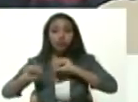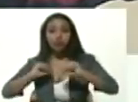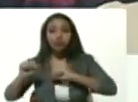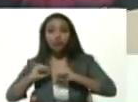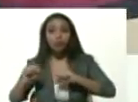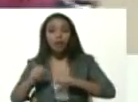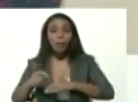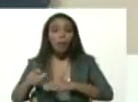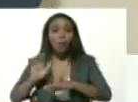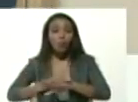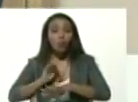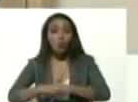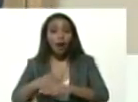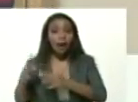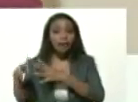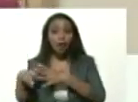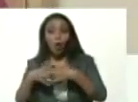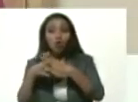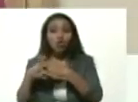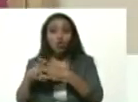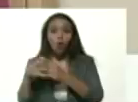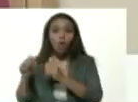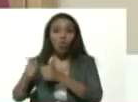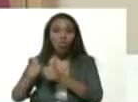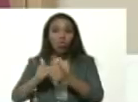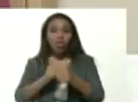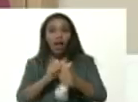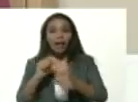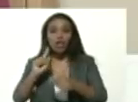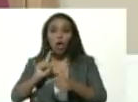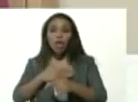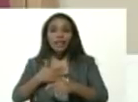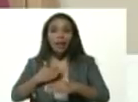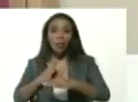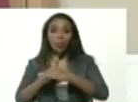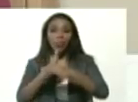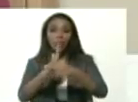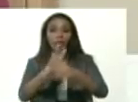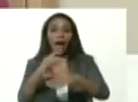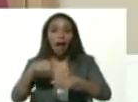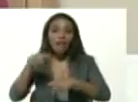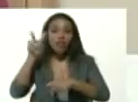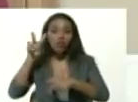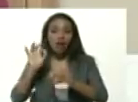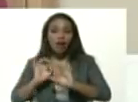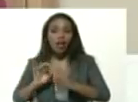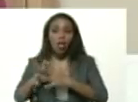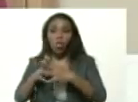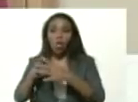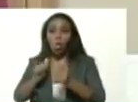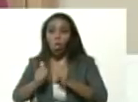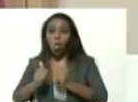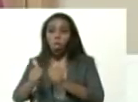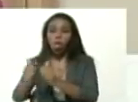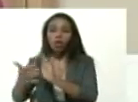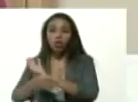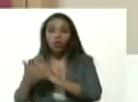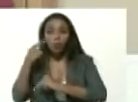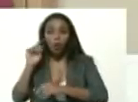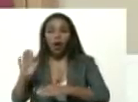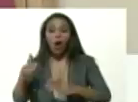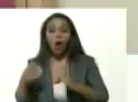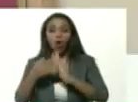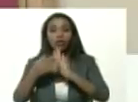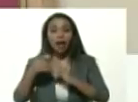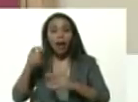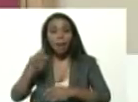nos persigue para que no lleguen criminales y los que lo apoyan en Venezuela, más criminales todavía porque van contra la propia familia